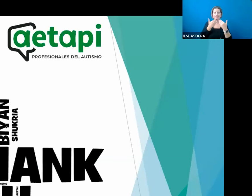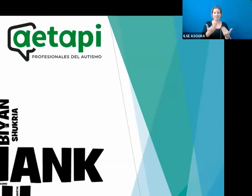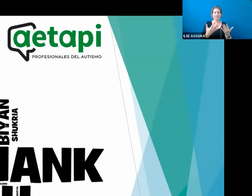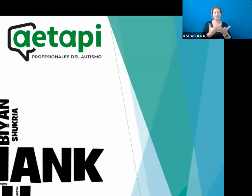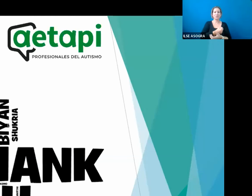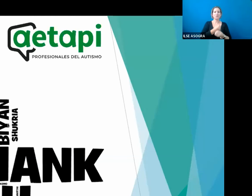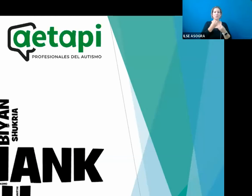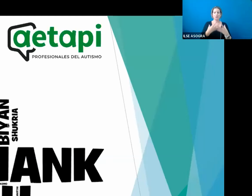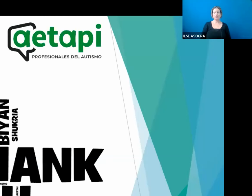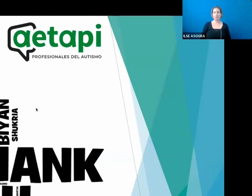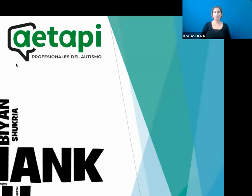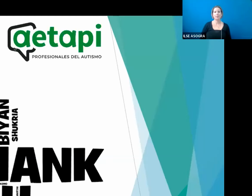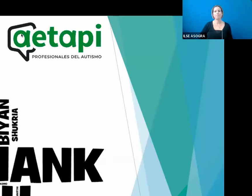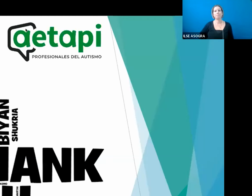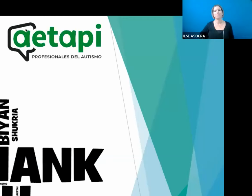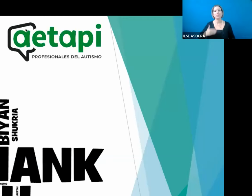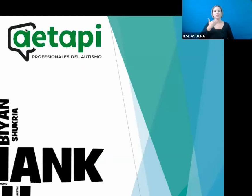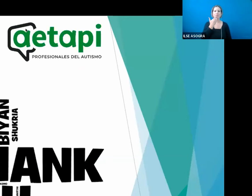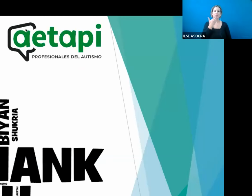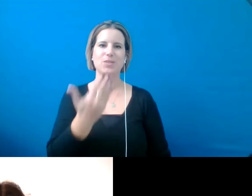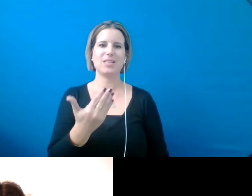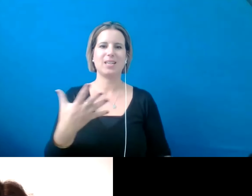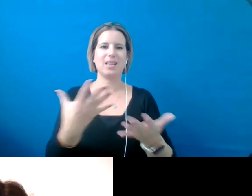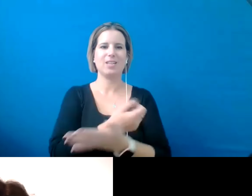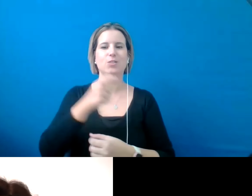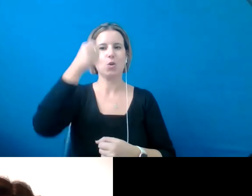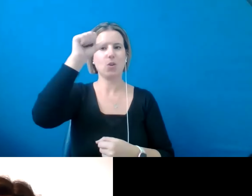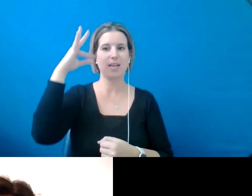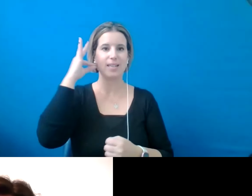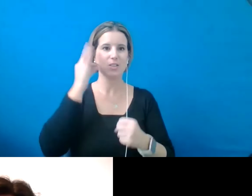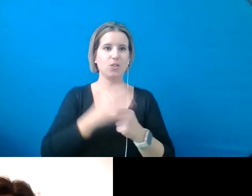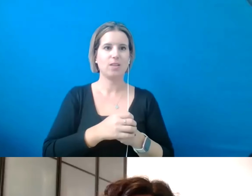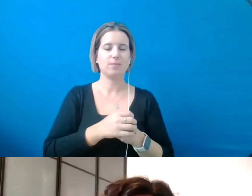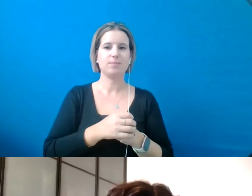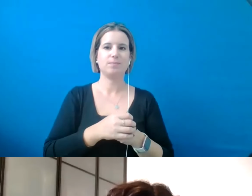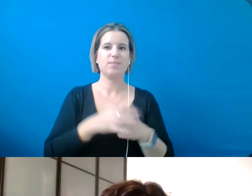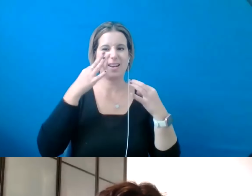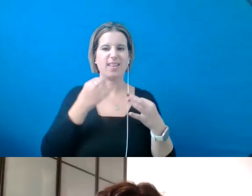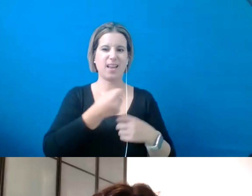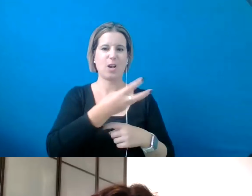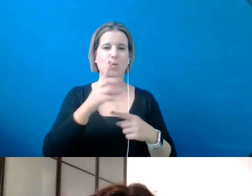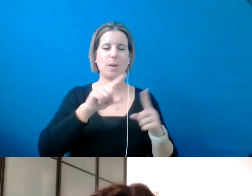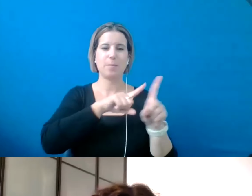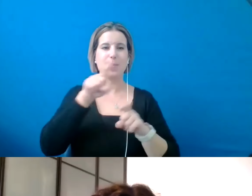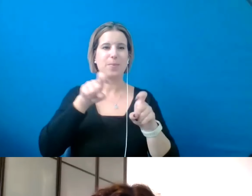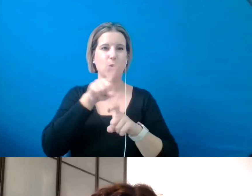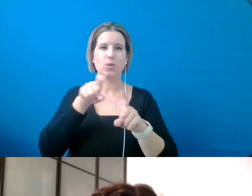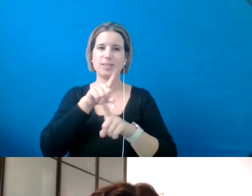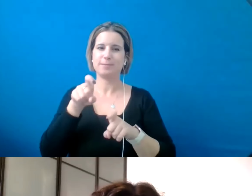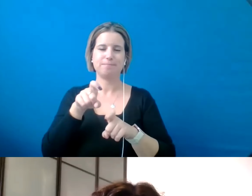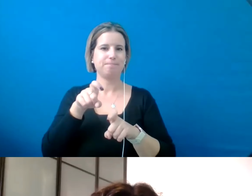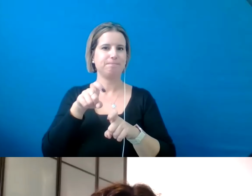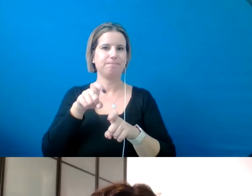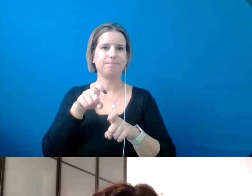enormemente bueno muchísimas gracias a todos y a todas en realidad hay algunas preguntas pero muchas